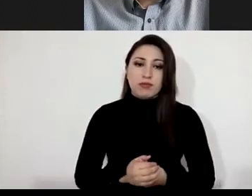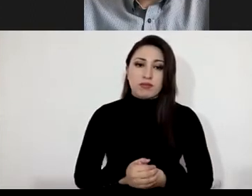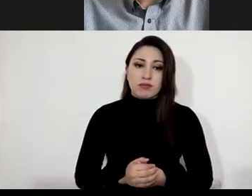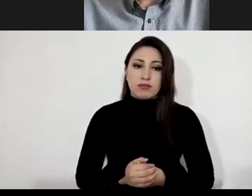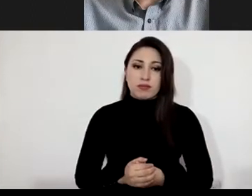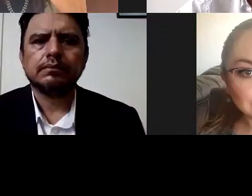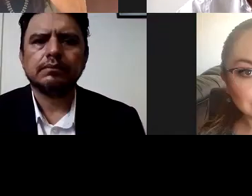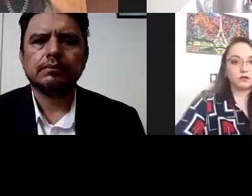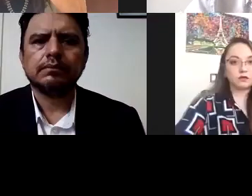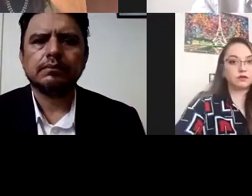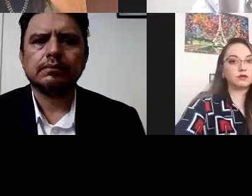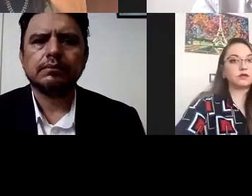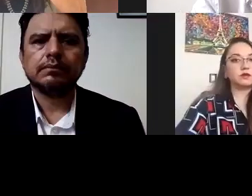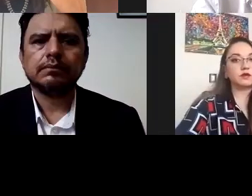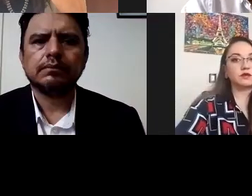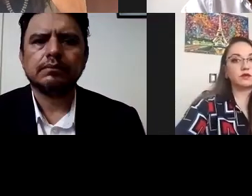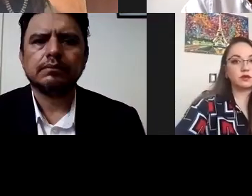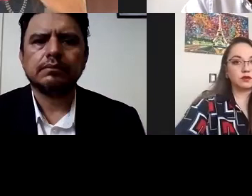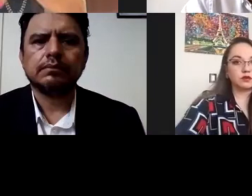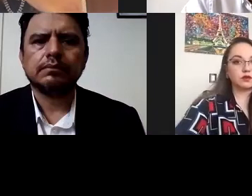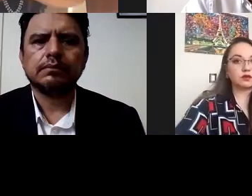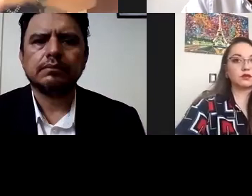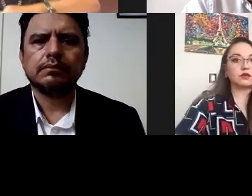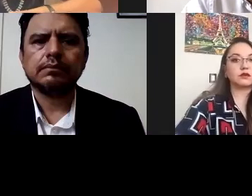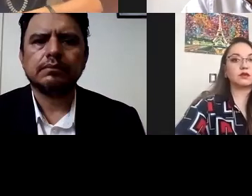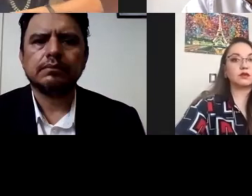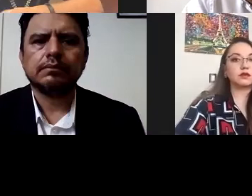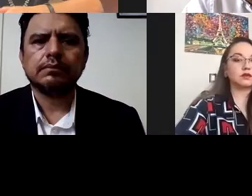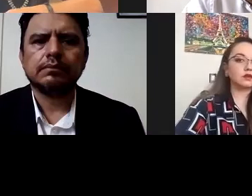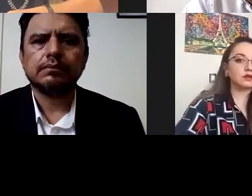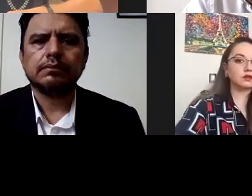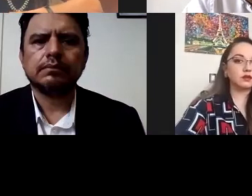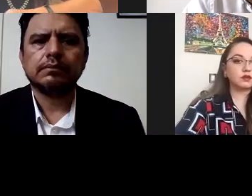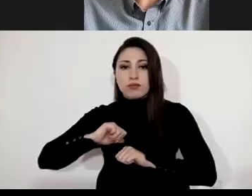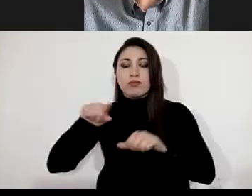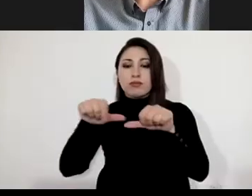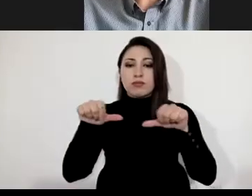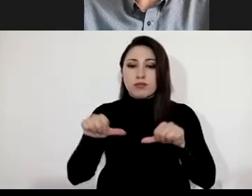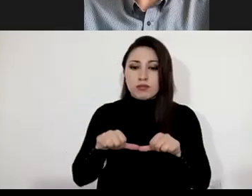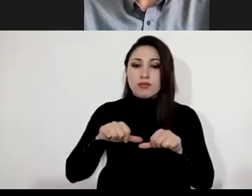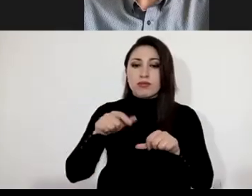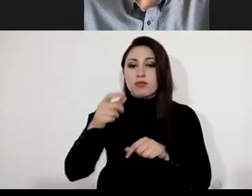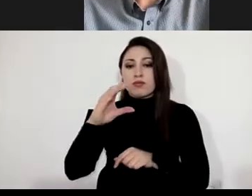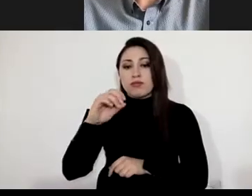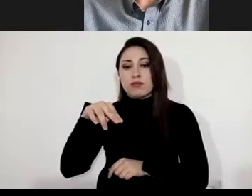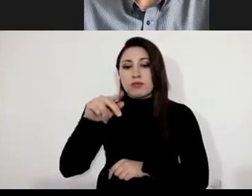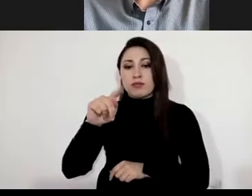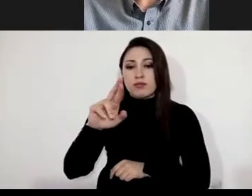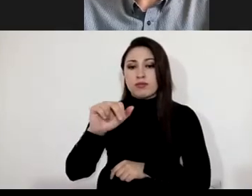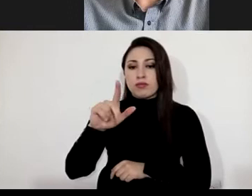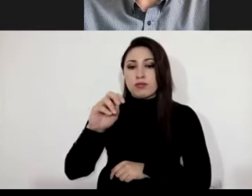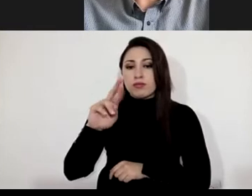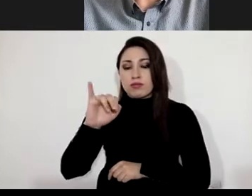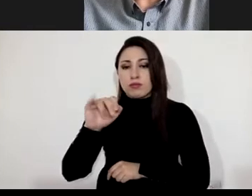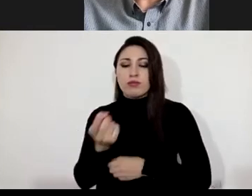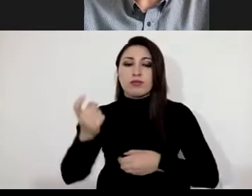Gracias. El licenciado Jorge Real Sánchez, encargado del despacho de la Contraloría Interna del Congreso de la Ciudad de México, en su calidad también de vocal